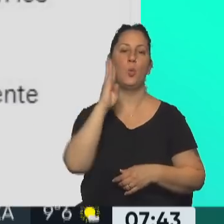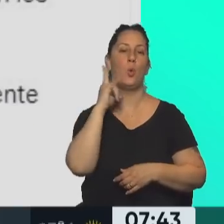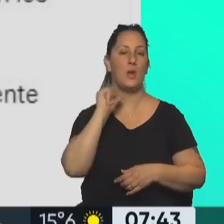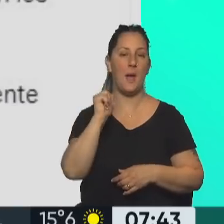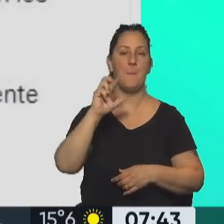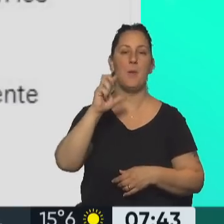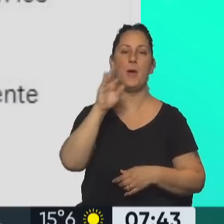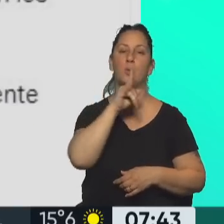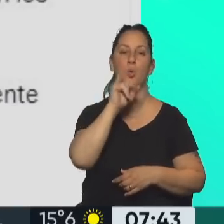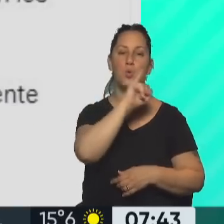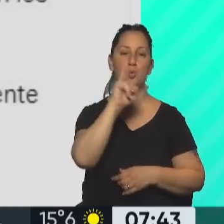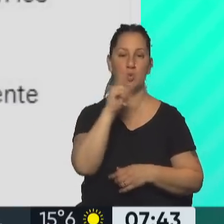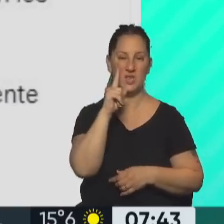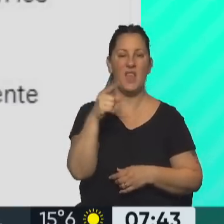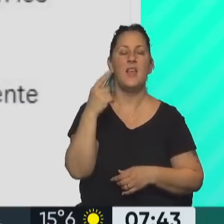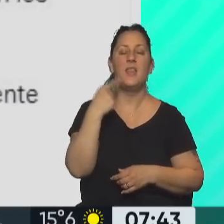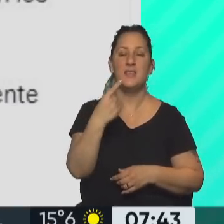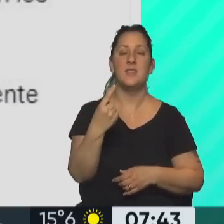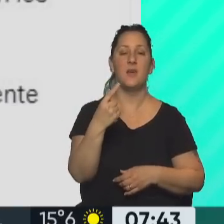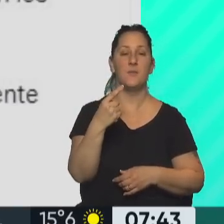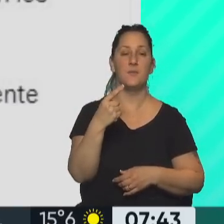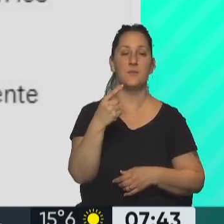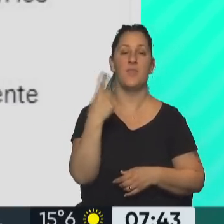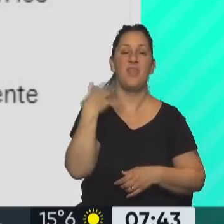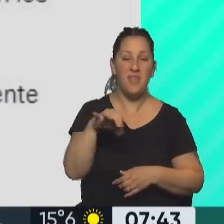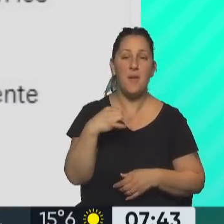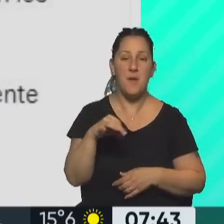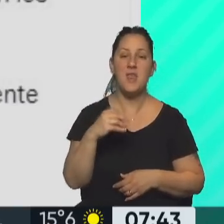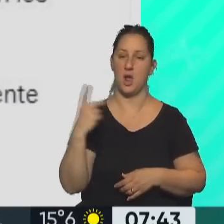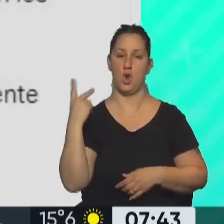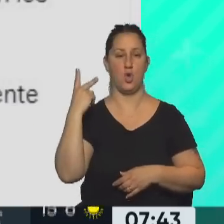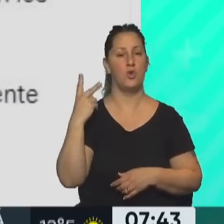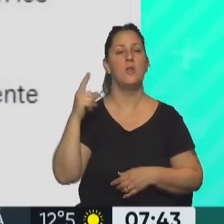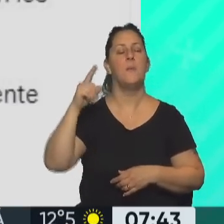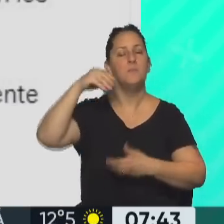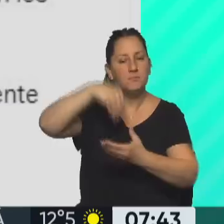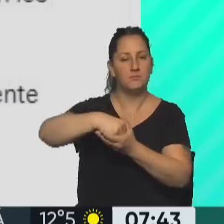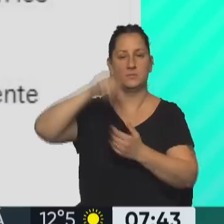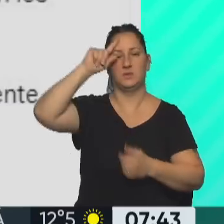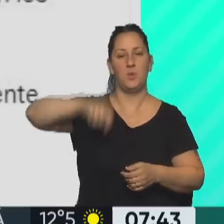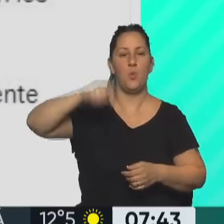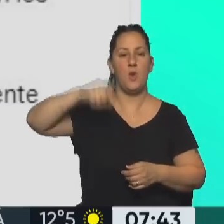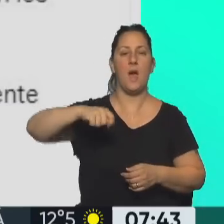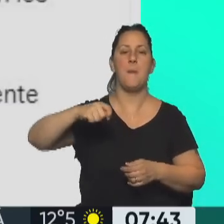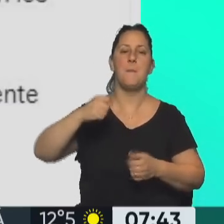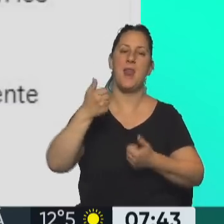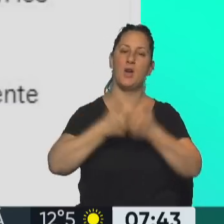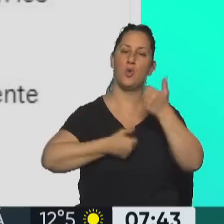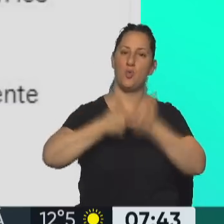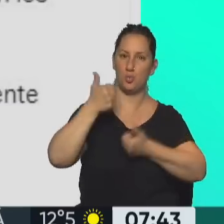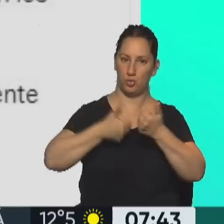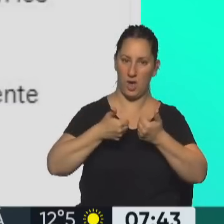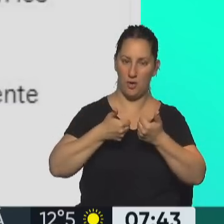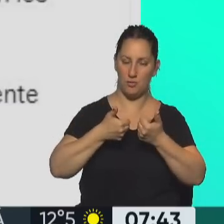y Pablo Bertuzzi. Dice el presidente, deberían estar solo en los tribunales para los que concursaron, pero